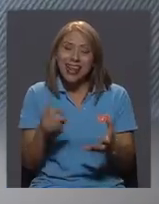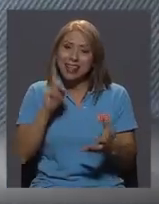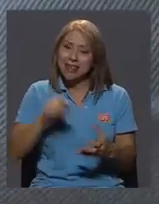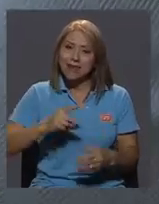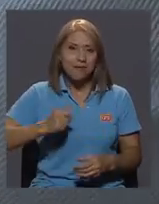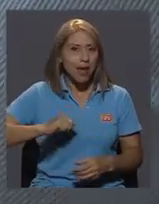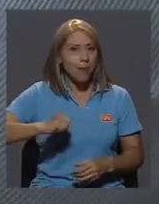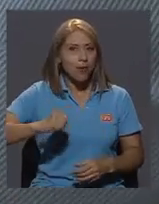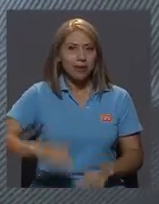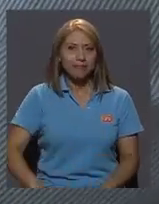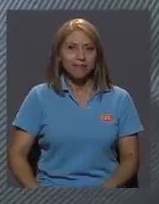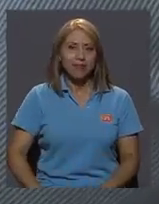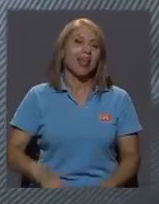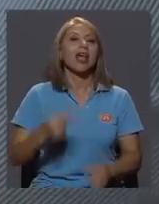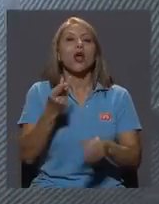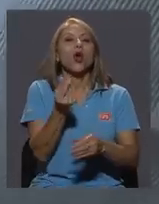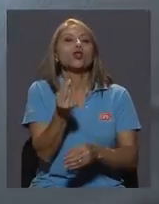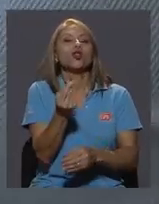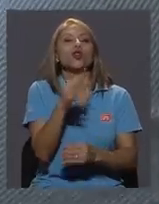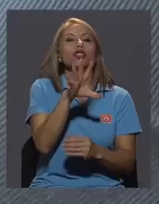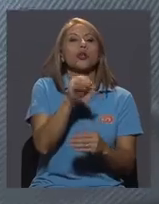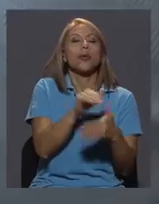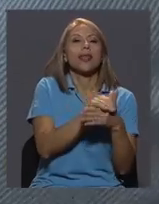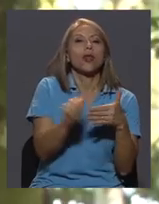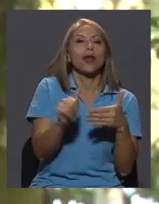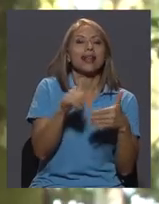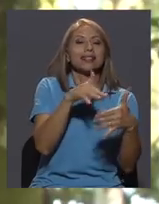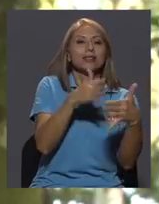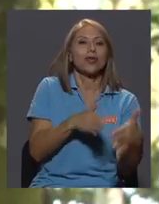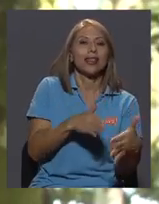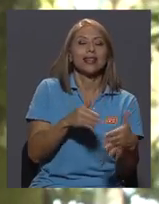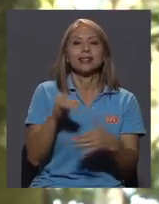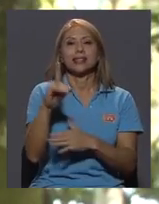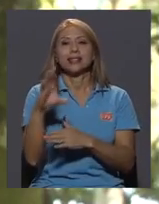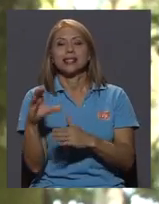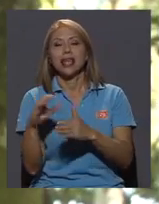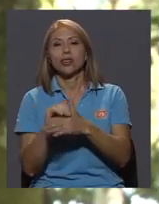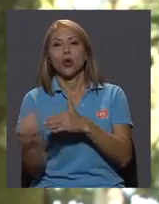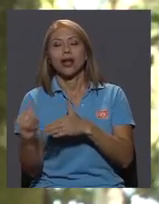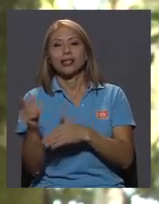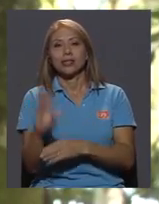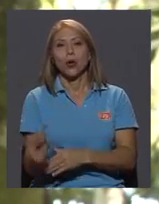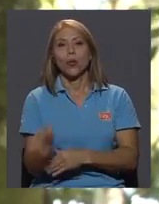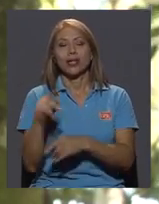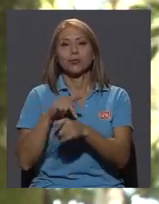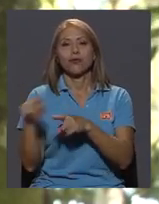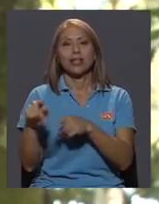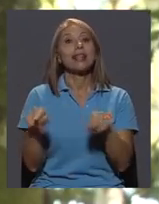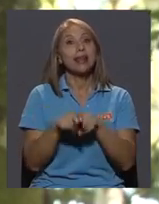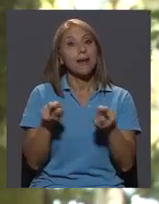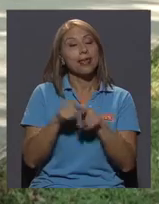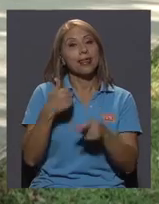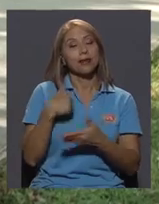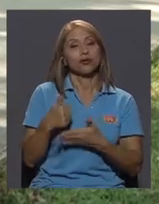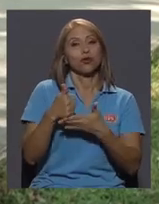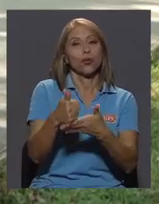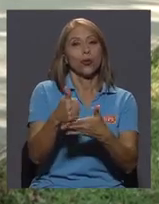corra. El costo de la inscripción son $50 para estudiantes y $100 para jóvenes profesionales. También contamos con